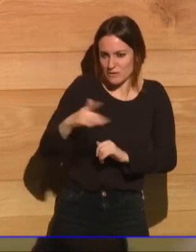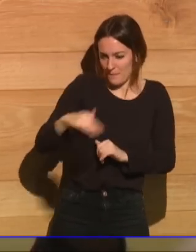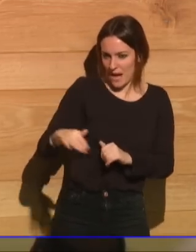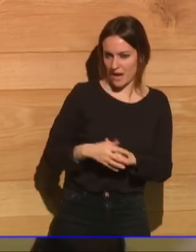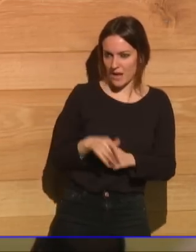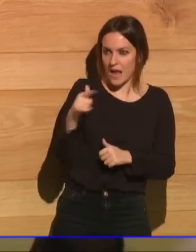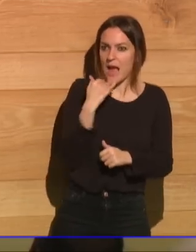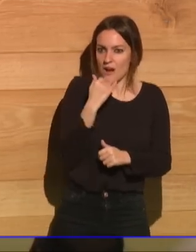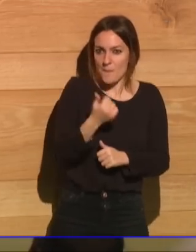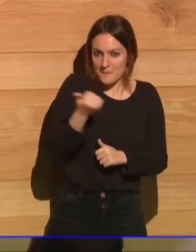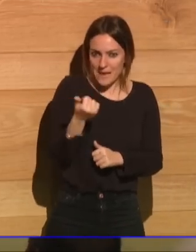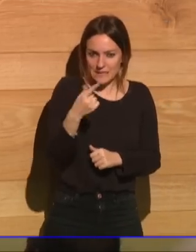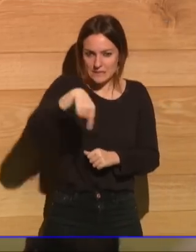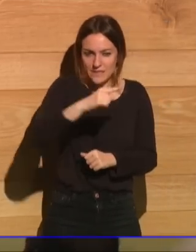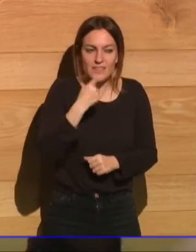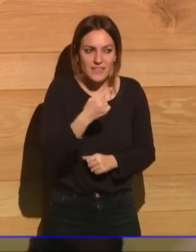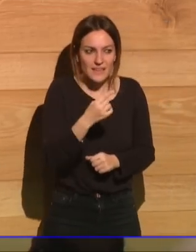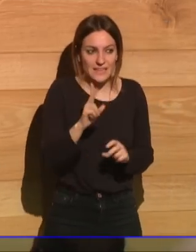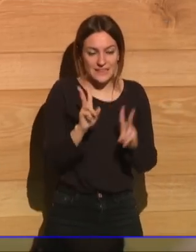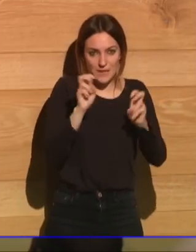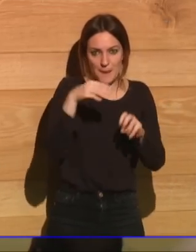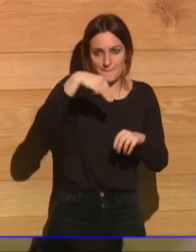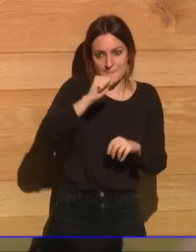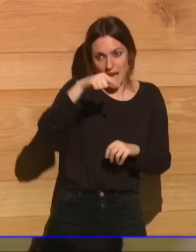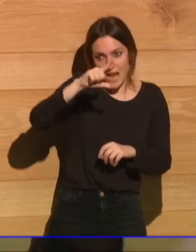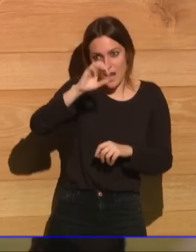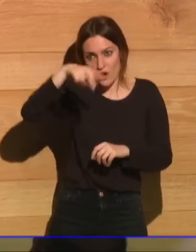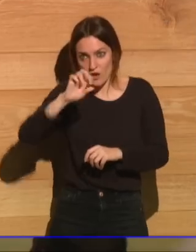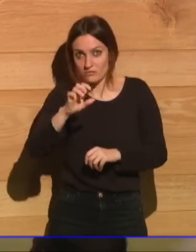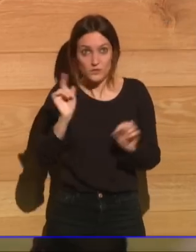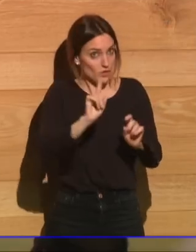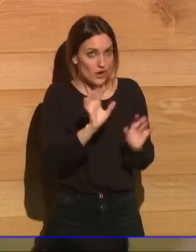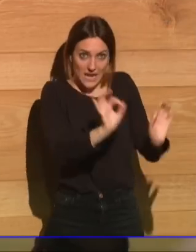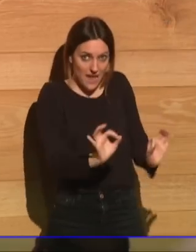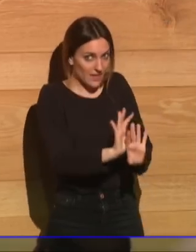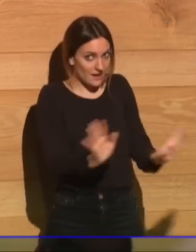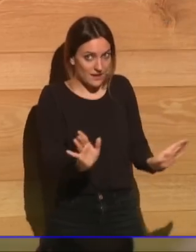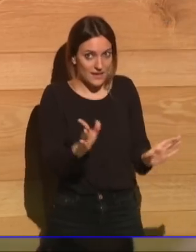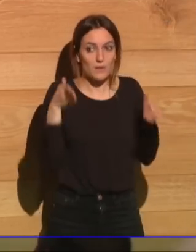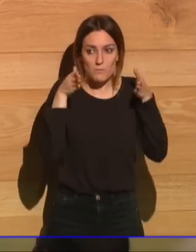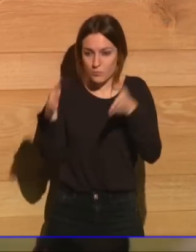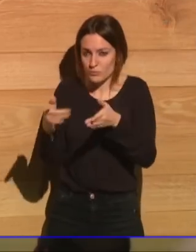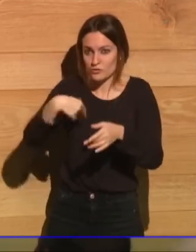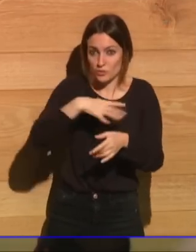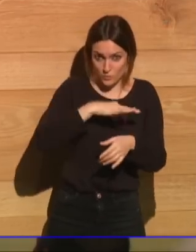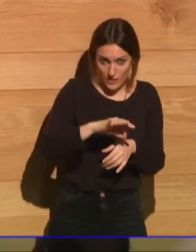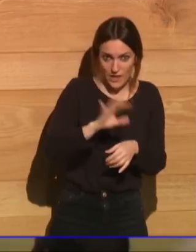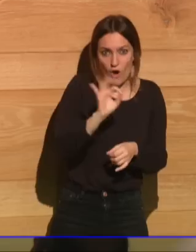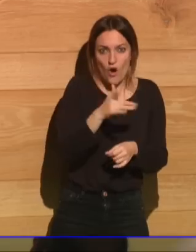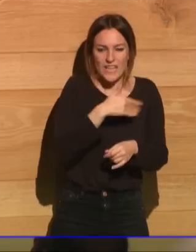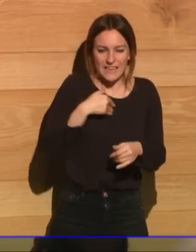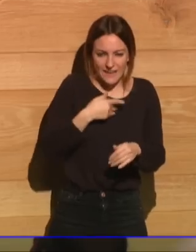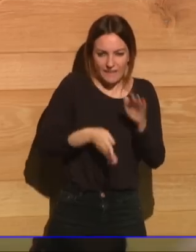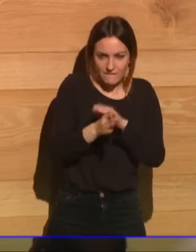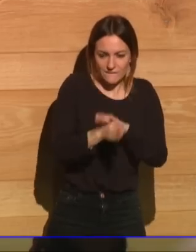que decir sobre Maxi Malone? No, nada. ¿Podemos dar paso a la siguiente? ¿O quieres